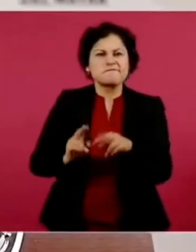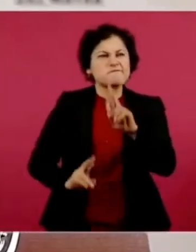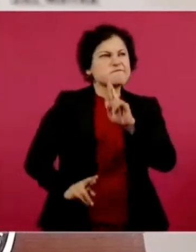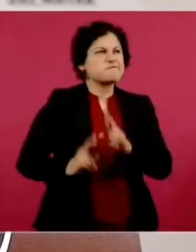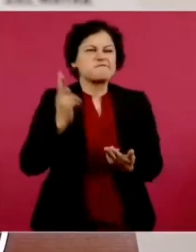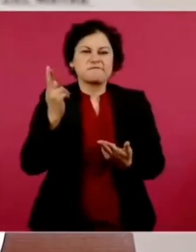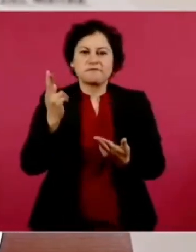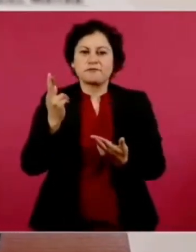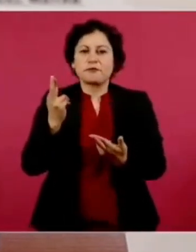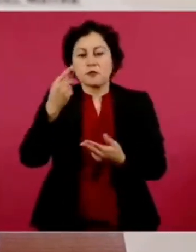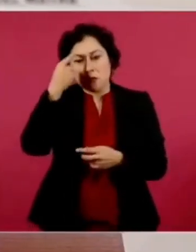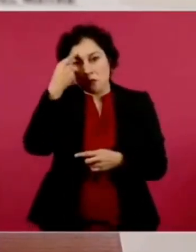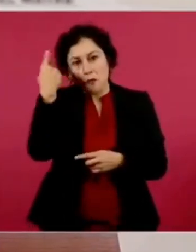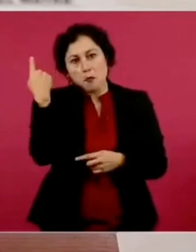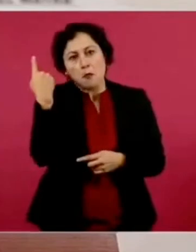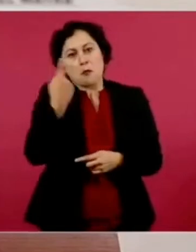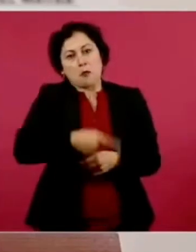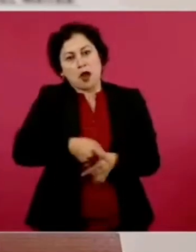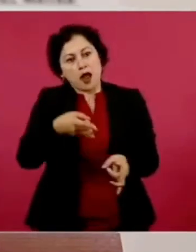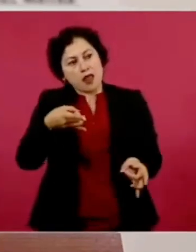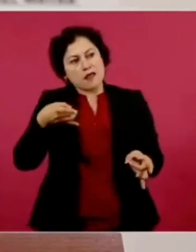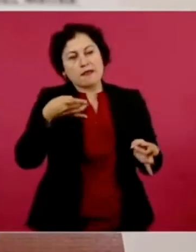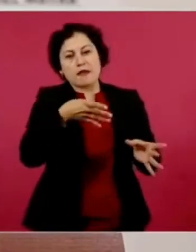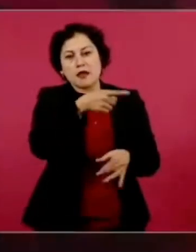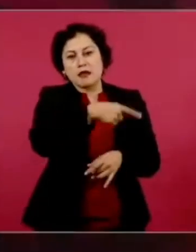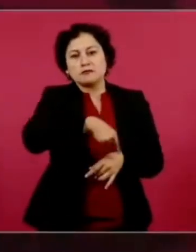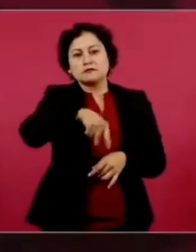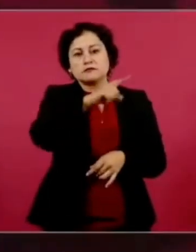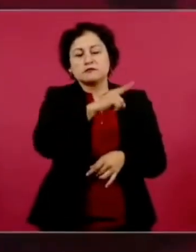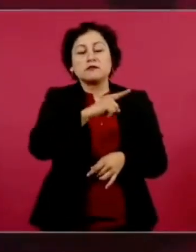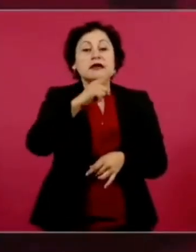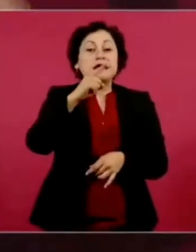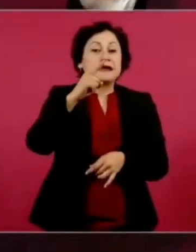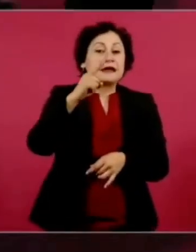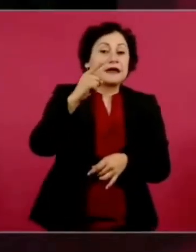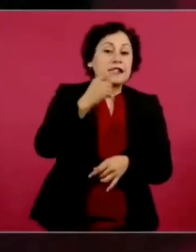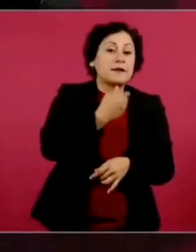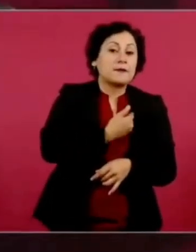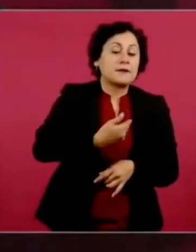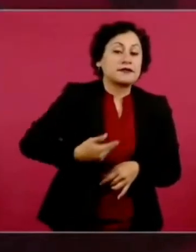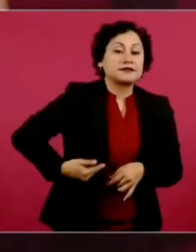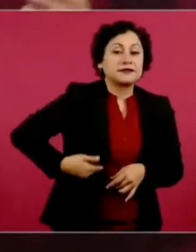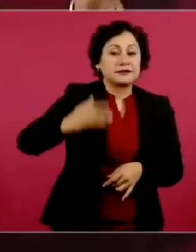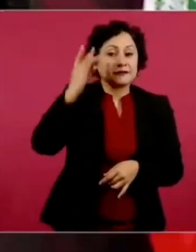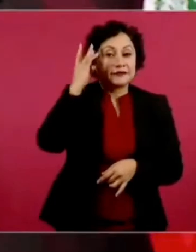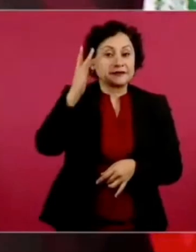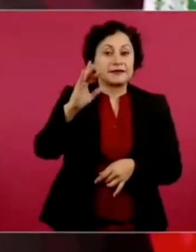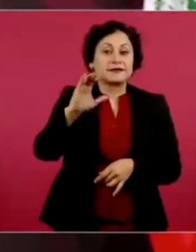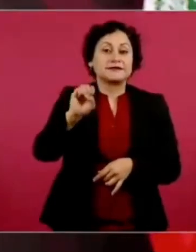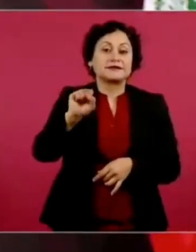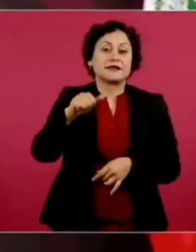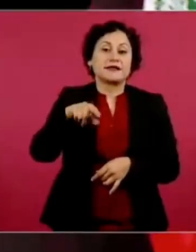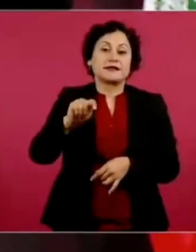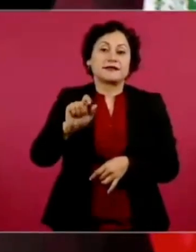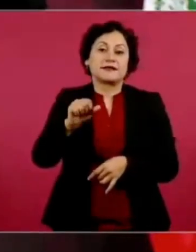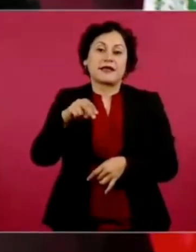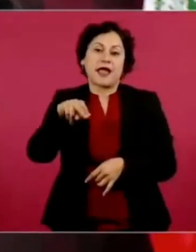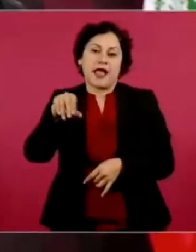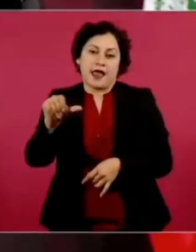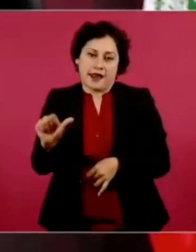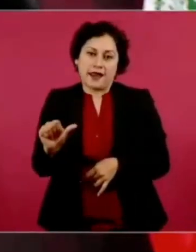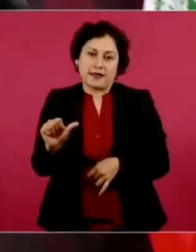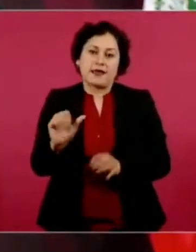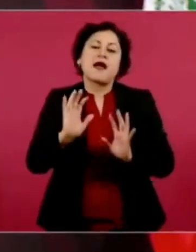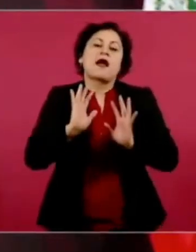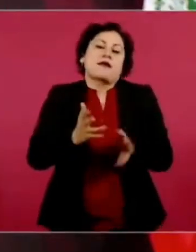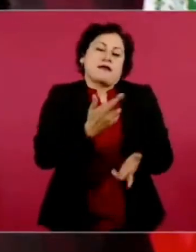de oposición a la dictadura de Santa Anna, que había regresado. Lo habían ido a buscar